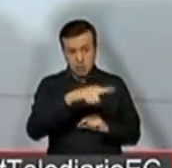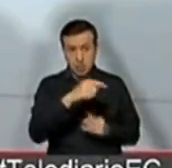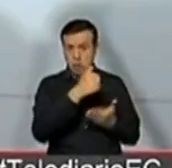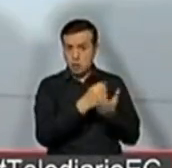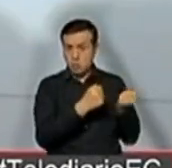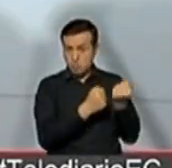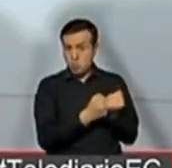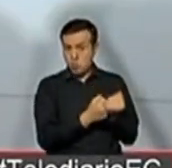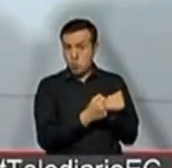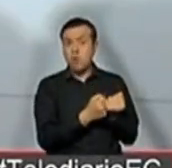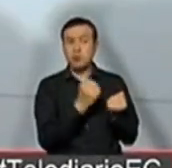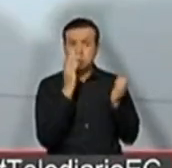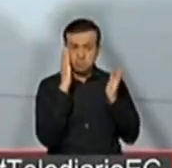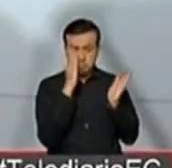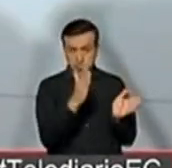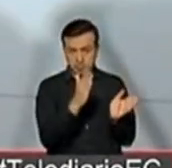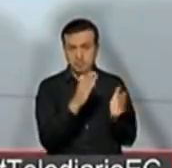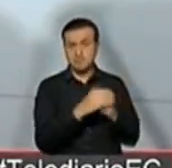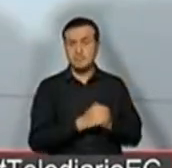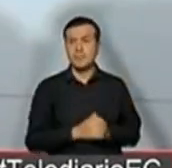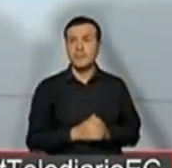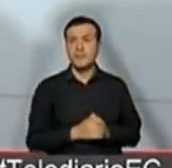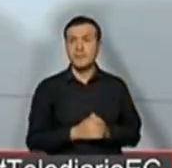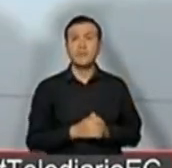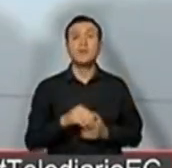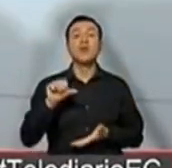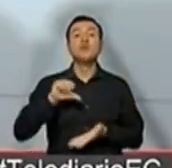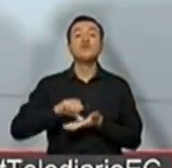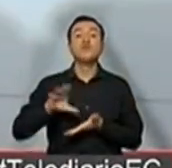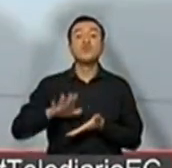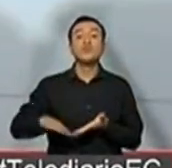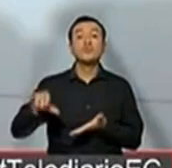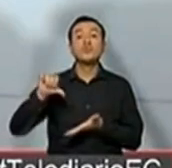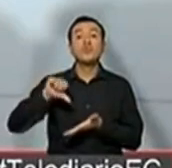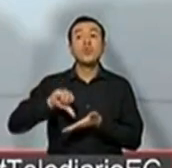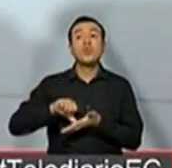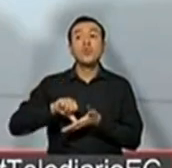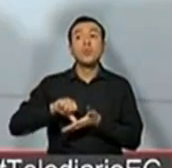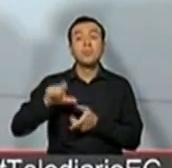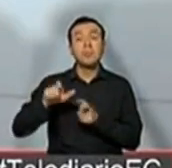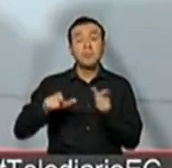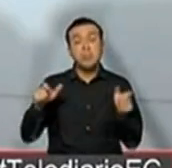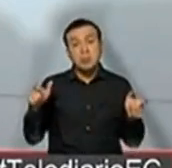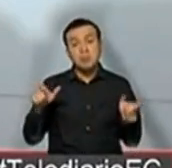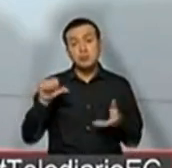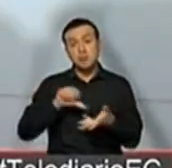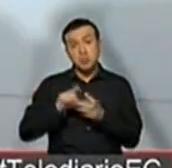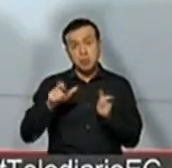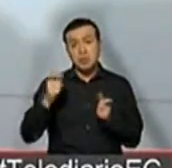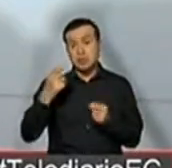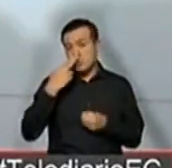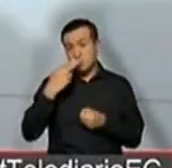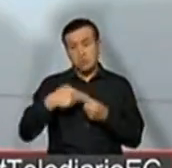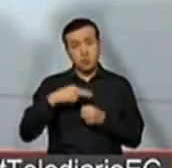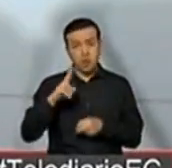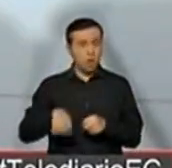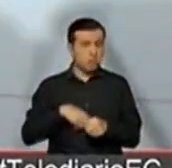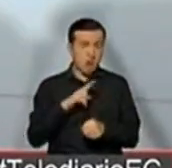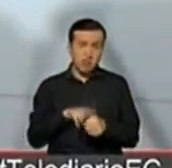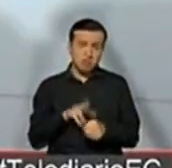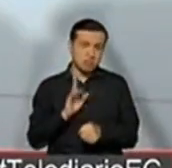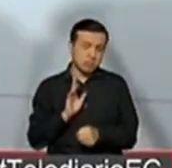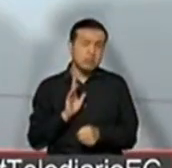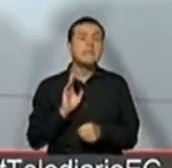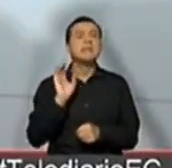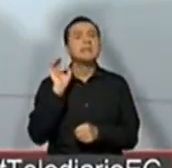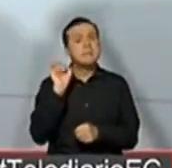les focalicen el subsidio. En las ciudades podemos los habitantes pagar el precio justo.